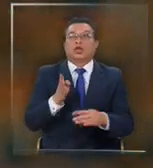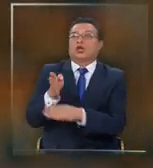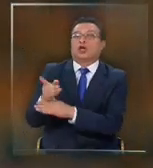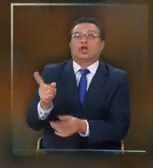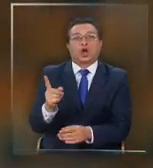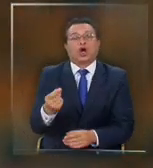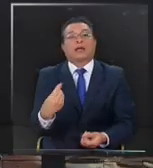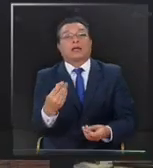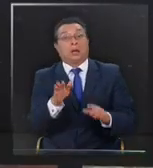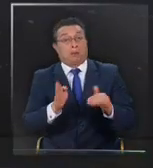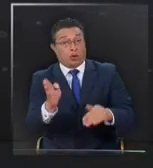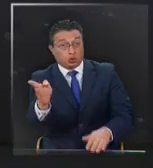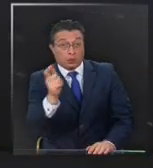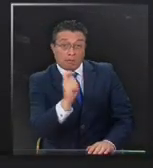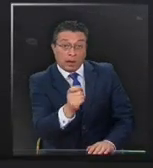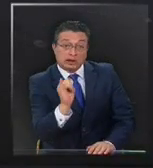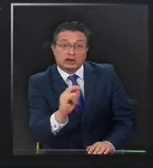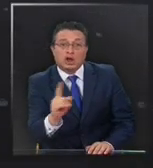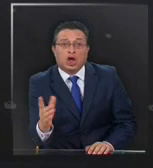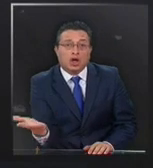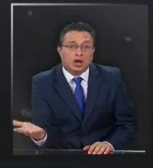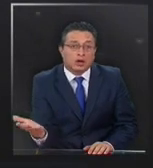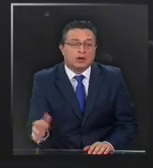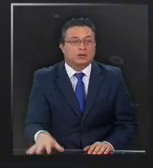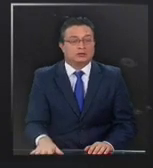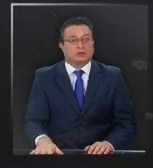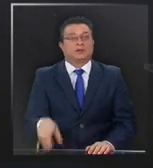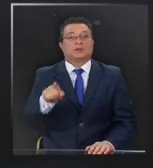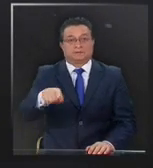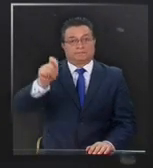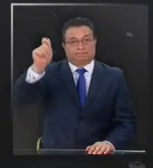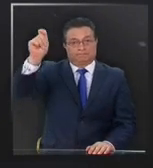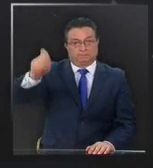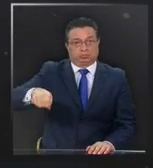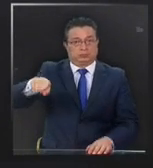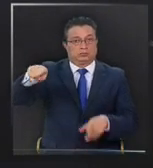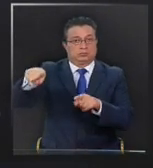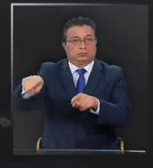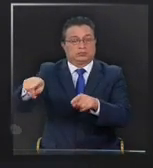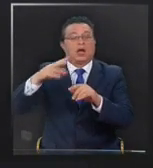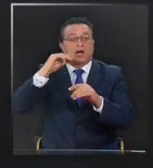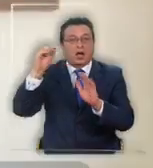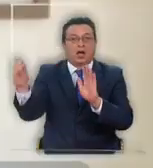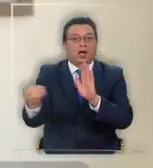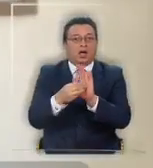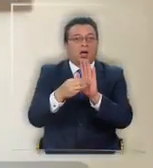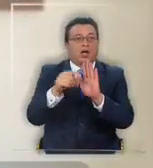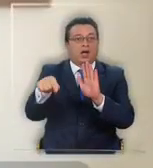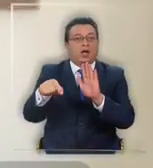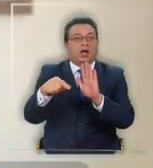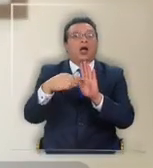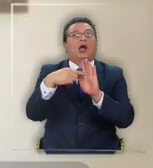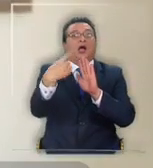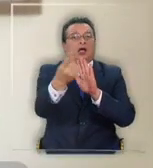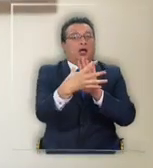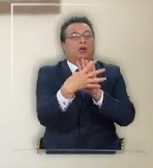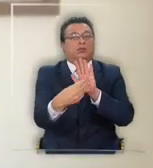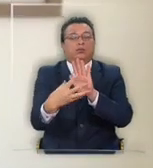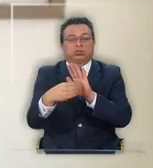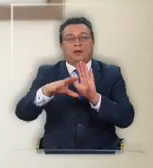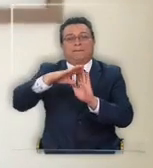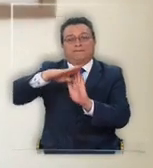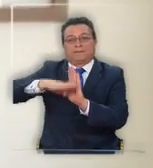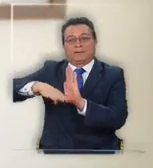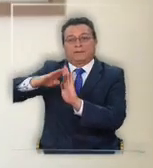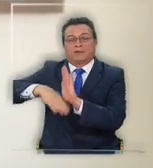clases presenciales sin duda este es un fallo que está marcando precedente en materia de rebajada